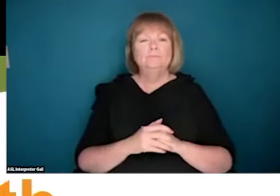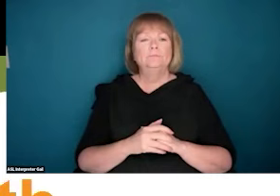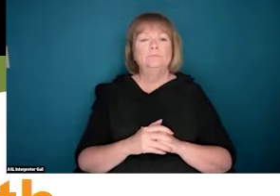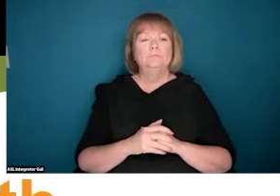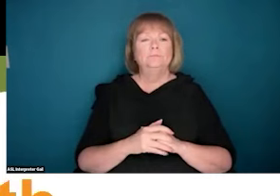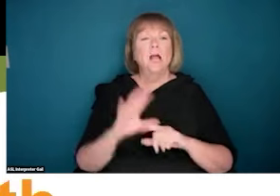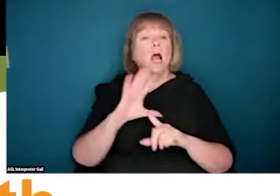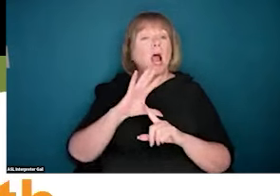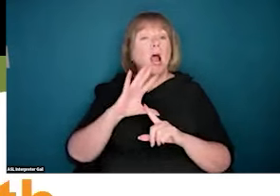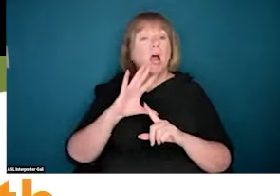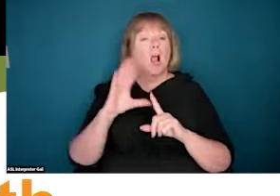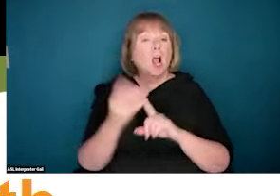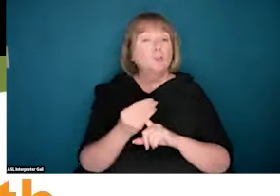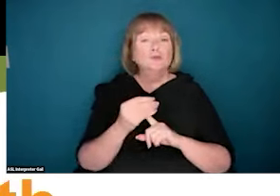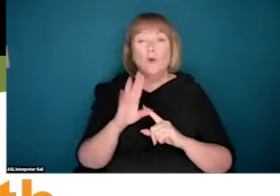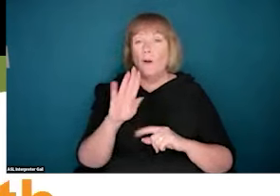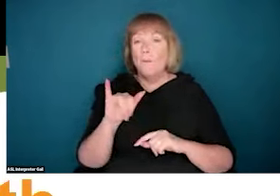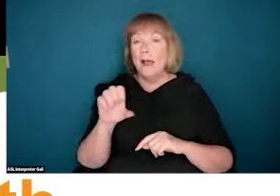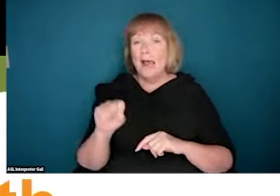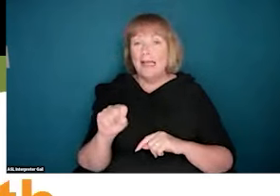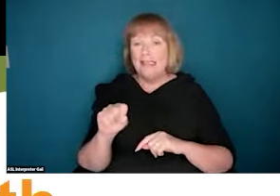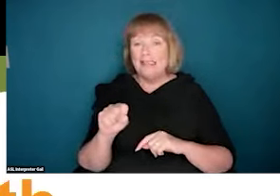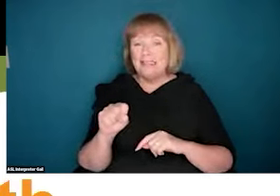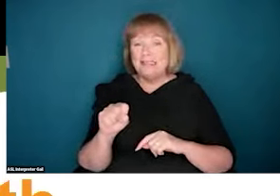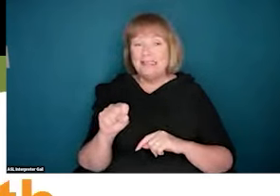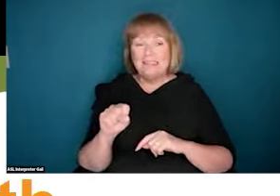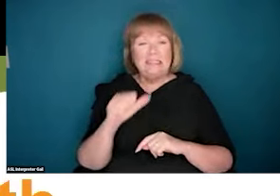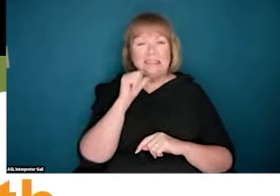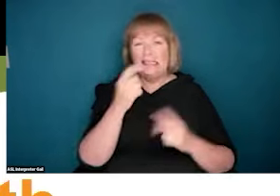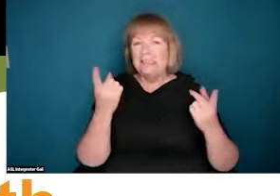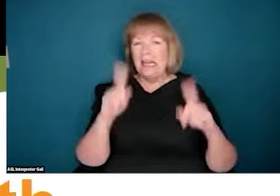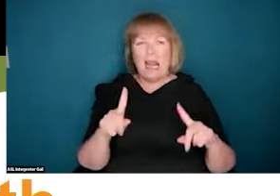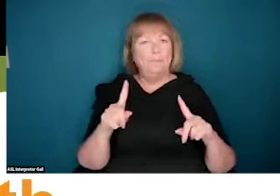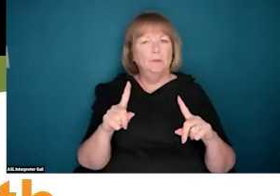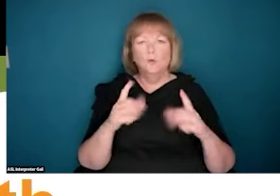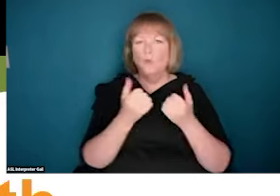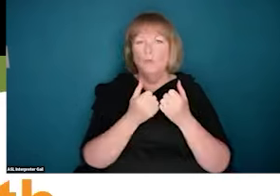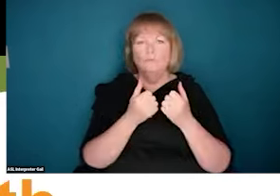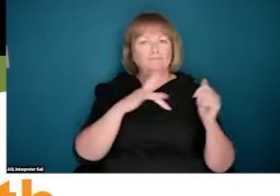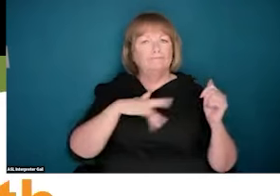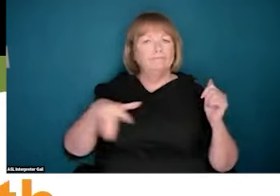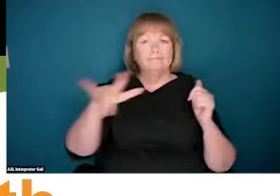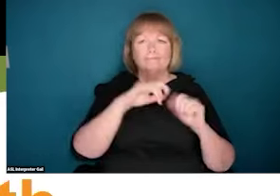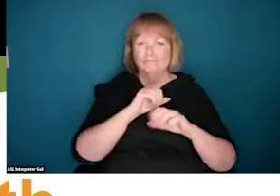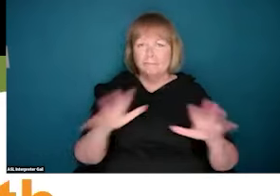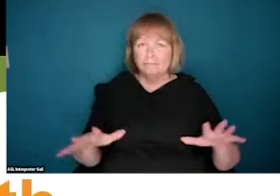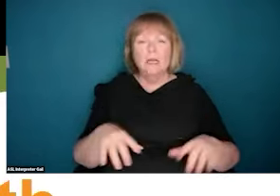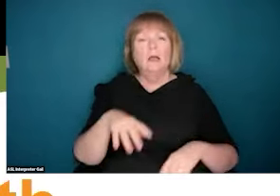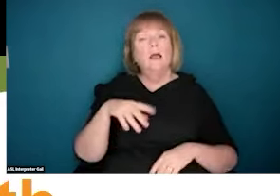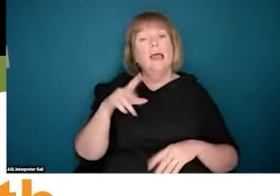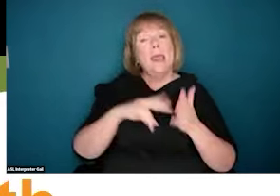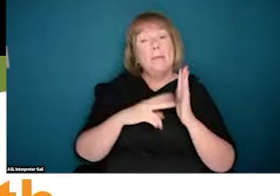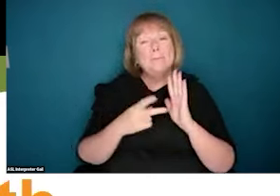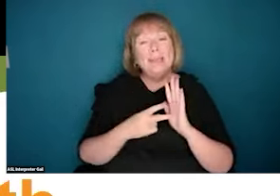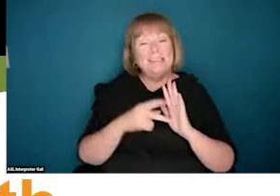eso? O sea, la inclinación hacia una cultura no es algo que